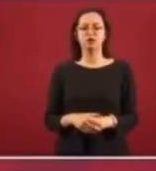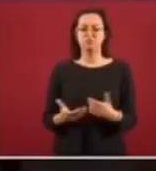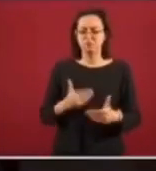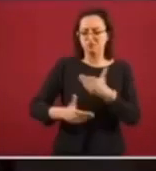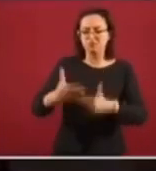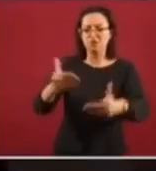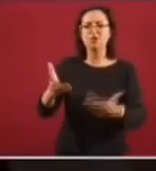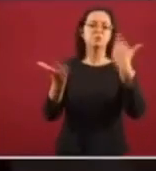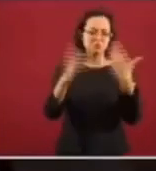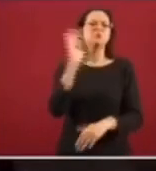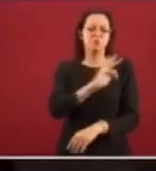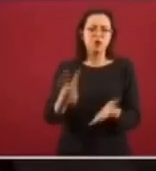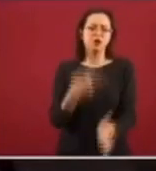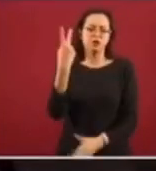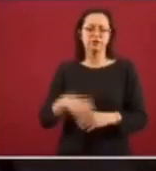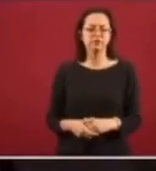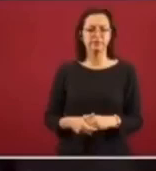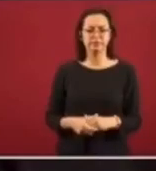salir pronto, adelante.